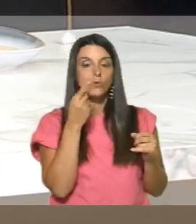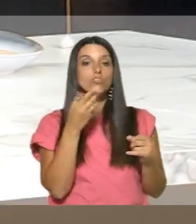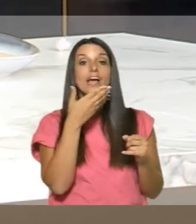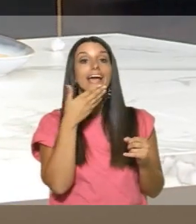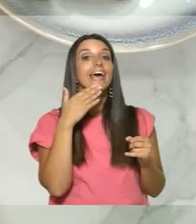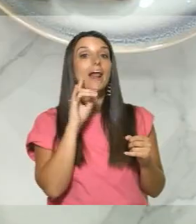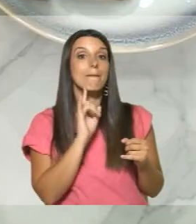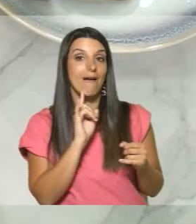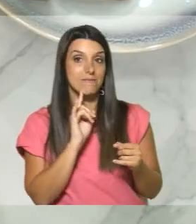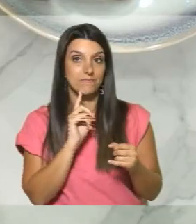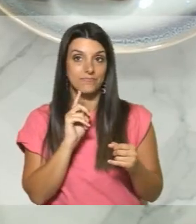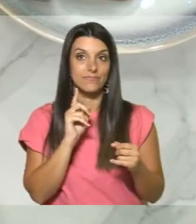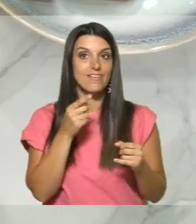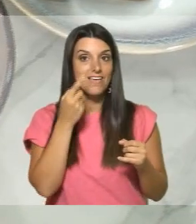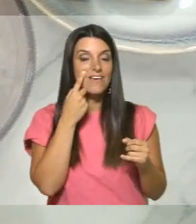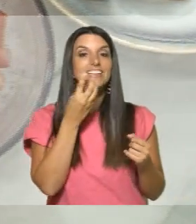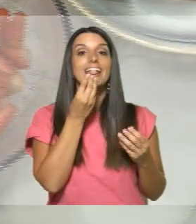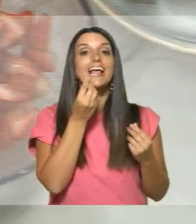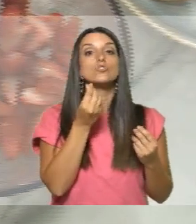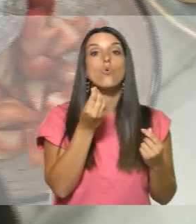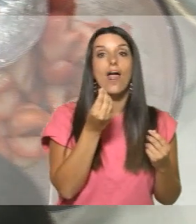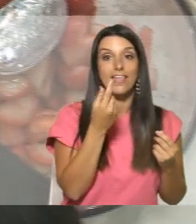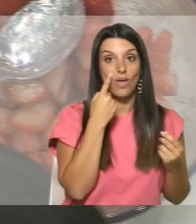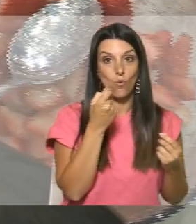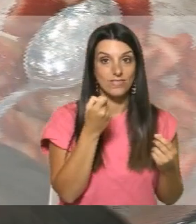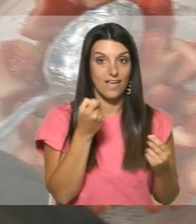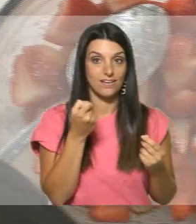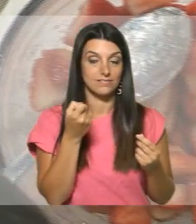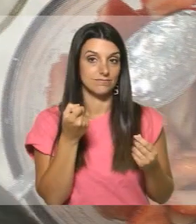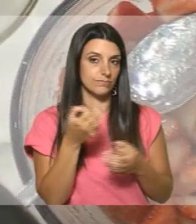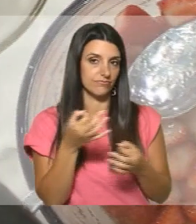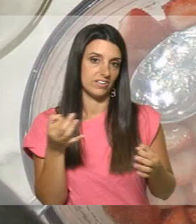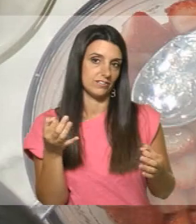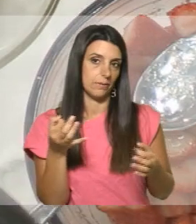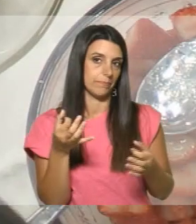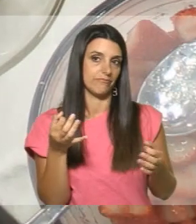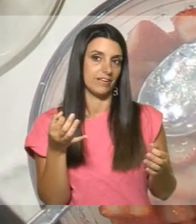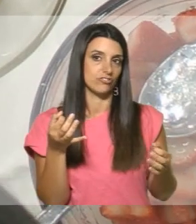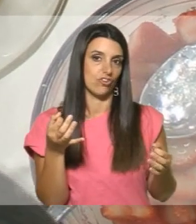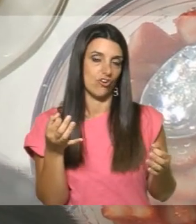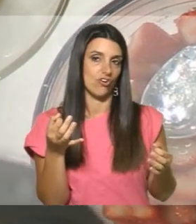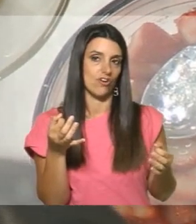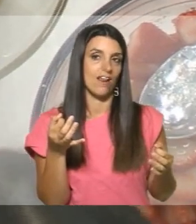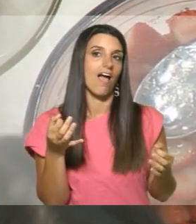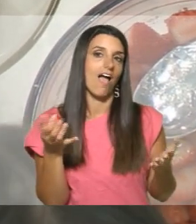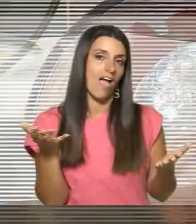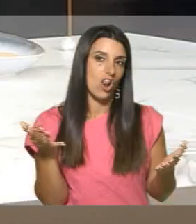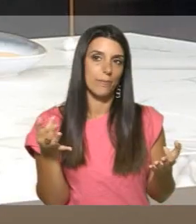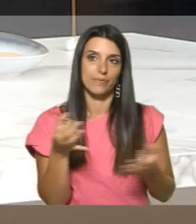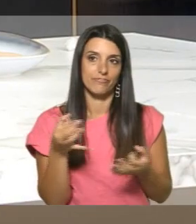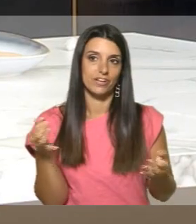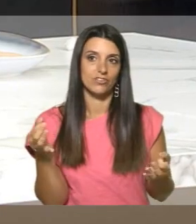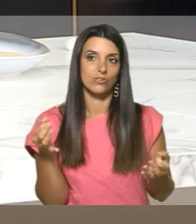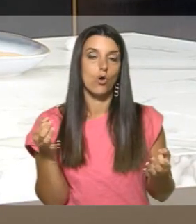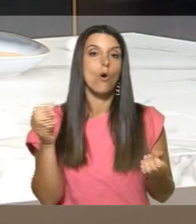crema. ¿Viste la textura de la crema, lo que es, no? Bueno, mira cómo te quedó. De vera.